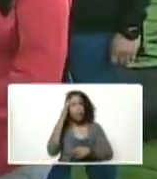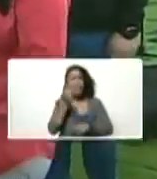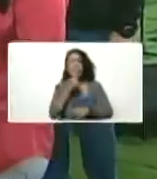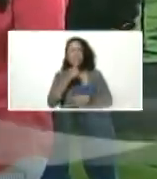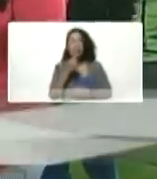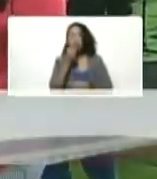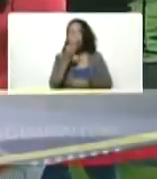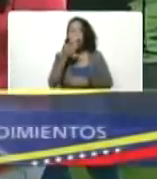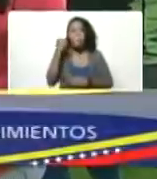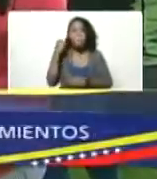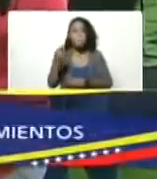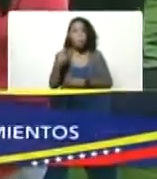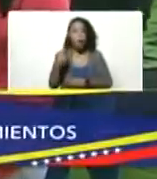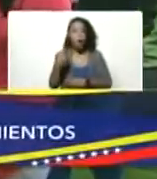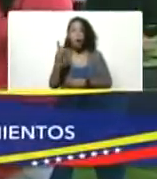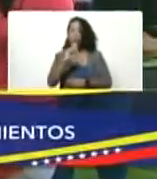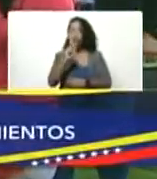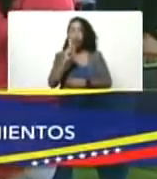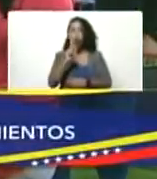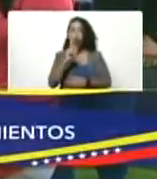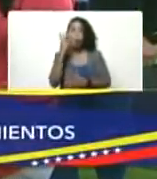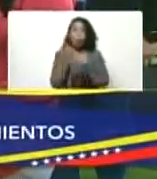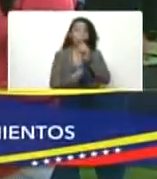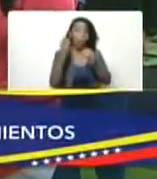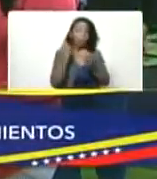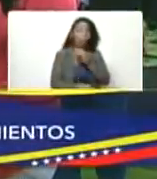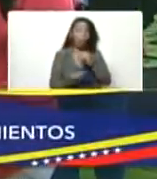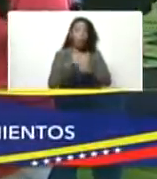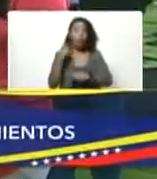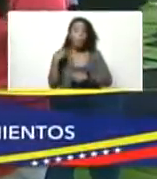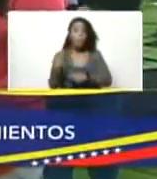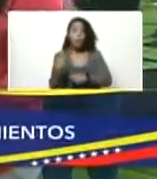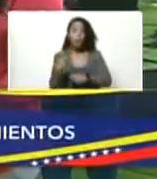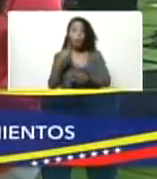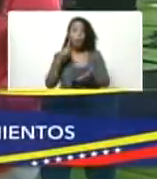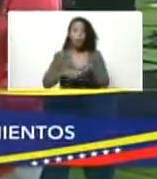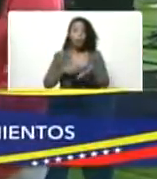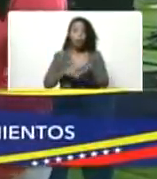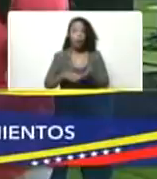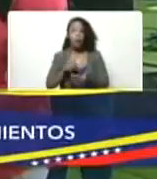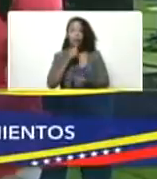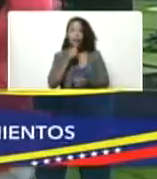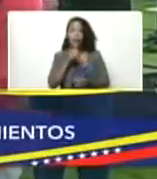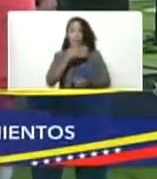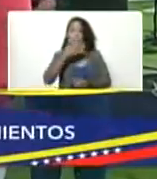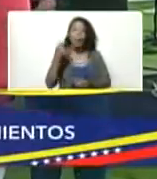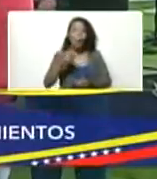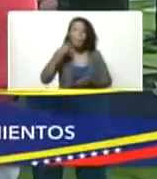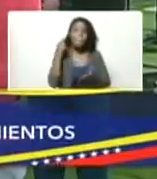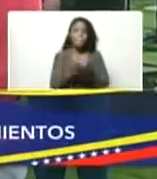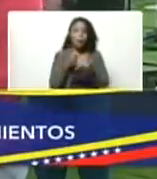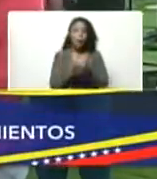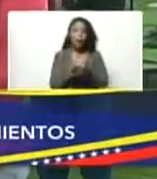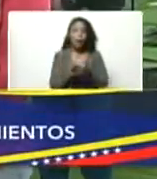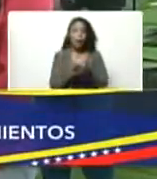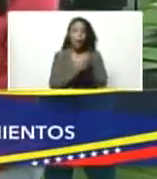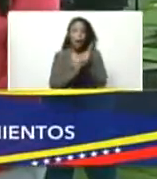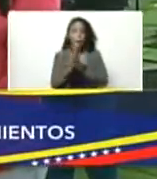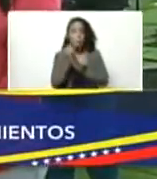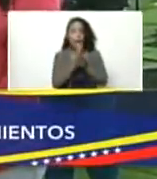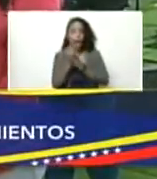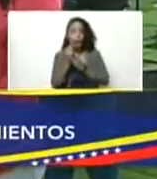pagador? Que no rehúye su pago y su deuda. El mejor pagador es el